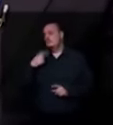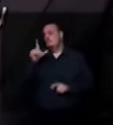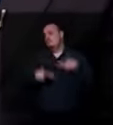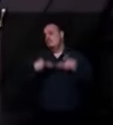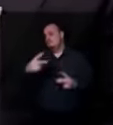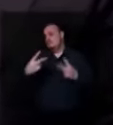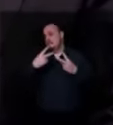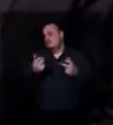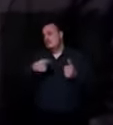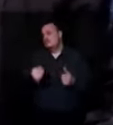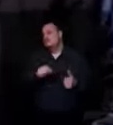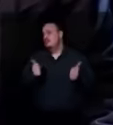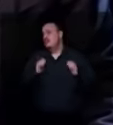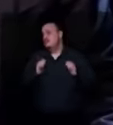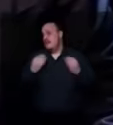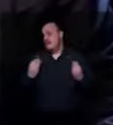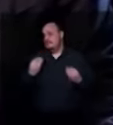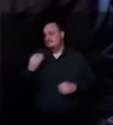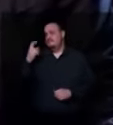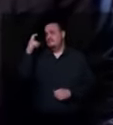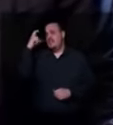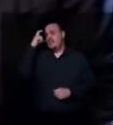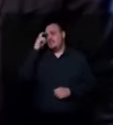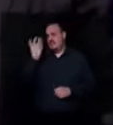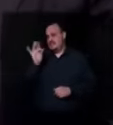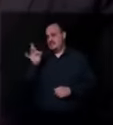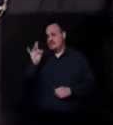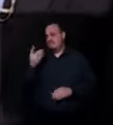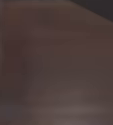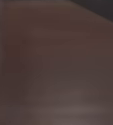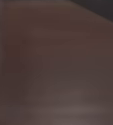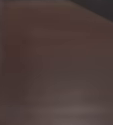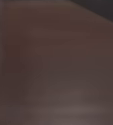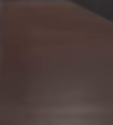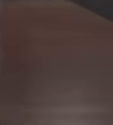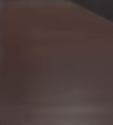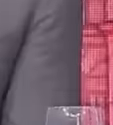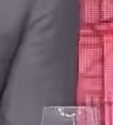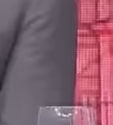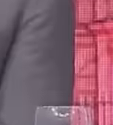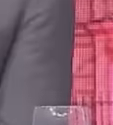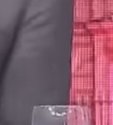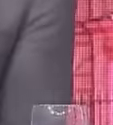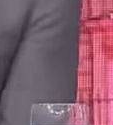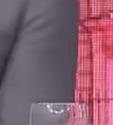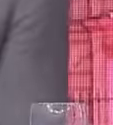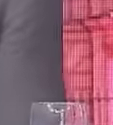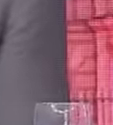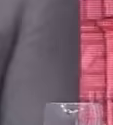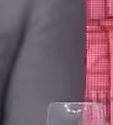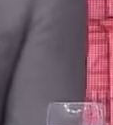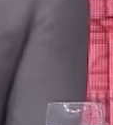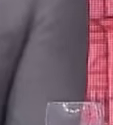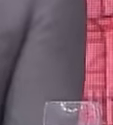Sergio Massa le está diciendo que en un psicotécnico lo rebotaron a Milei del Banco Central. Aquí Hernán Lester quiere contar algo. Espera un cachito.